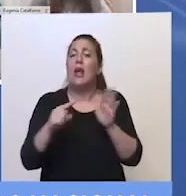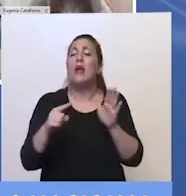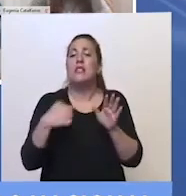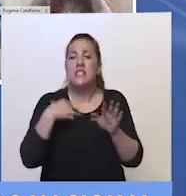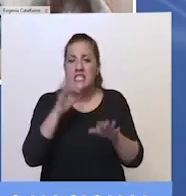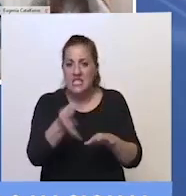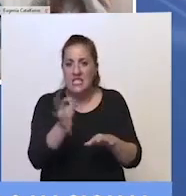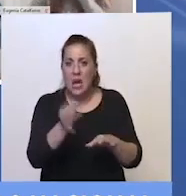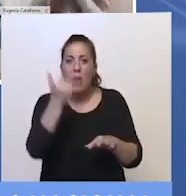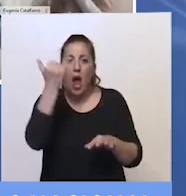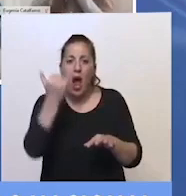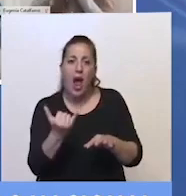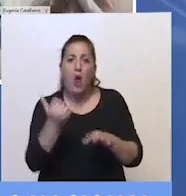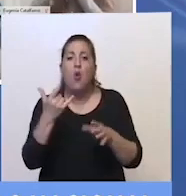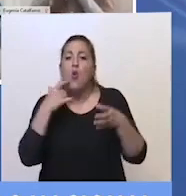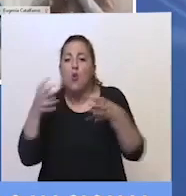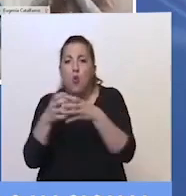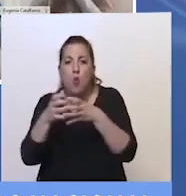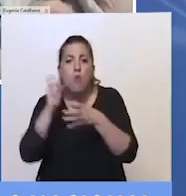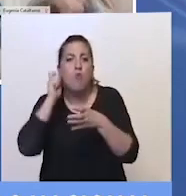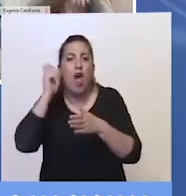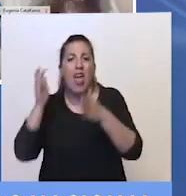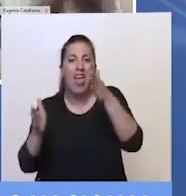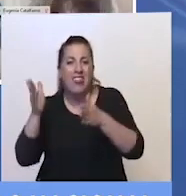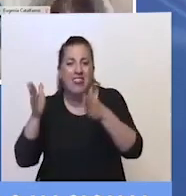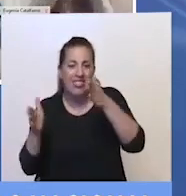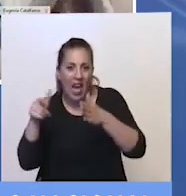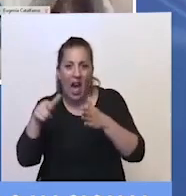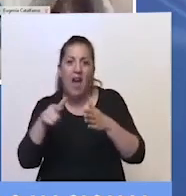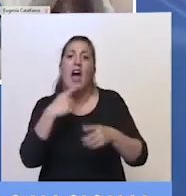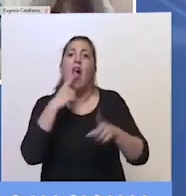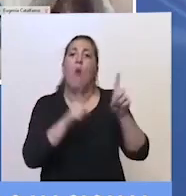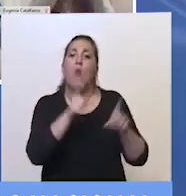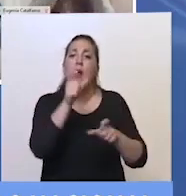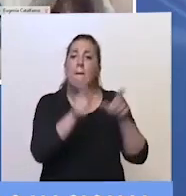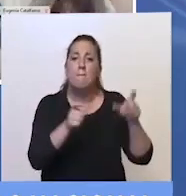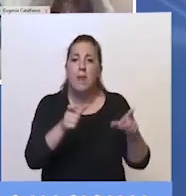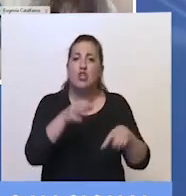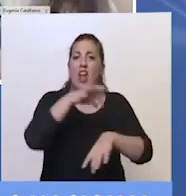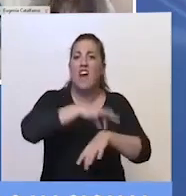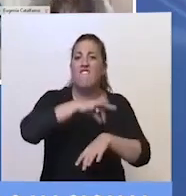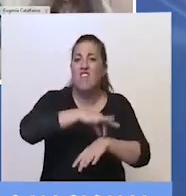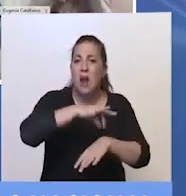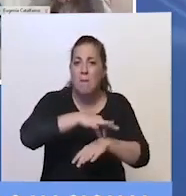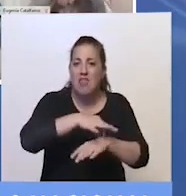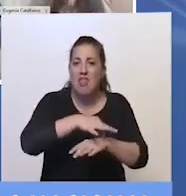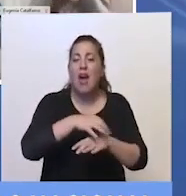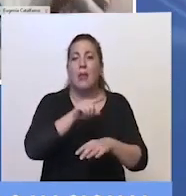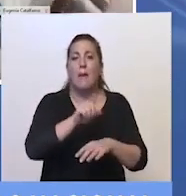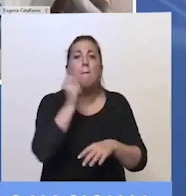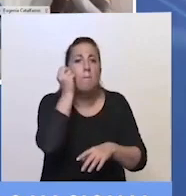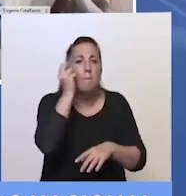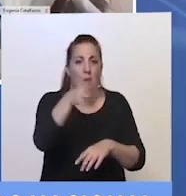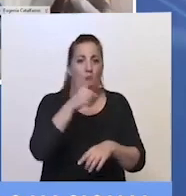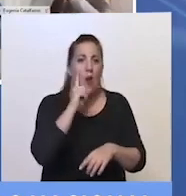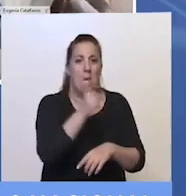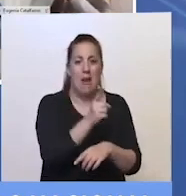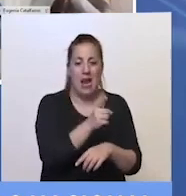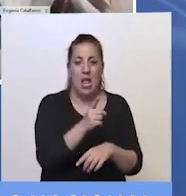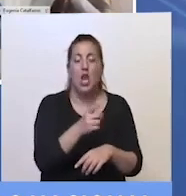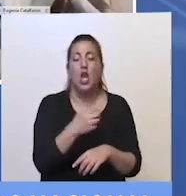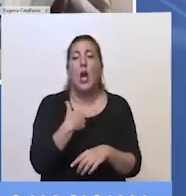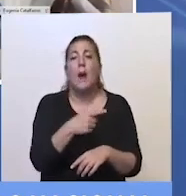que hay grupos de etarios y algunas personas con patologías propias que aumentan la proporción de letalidad. Y entonces me parece que